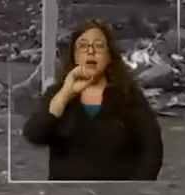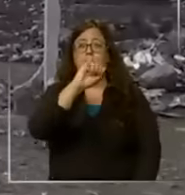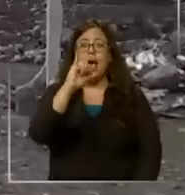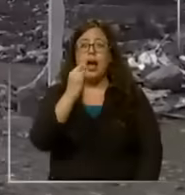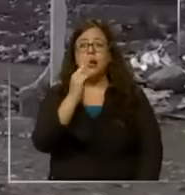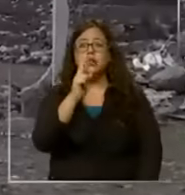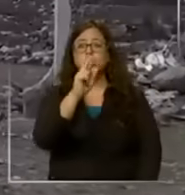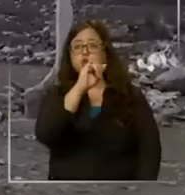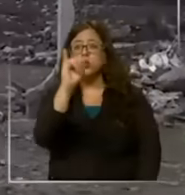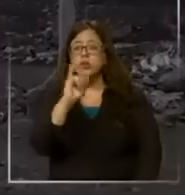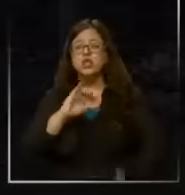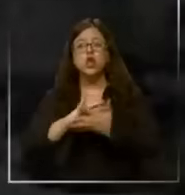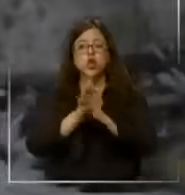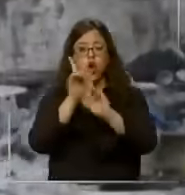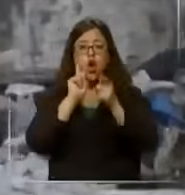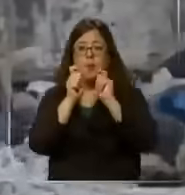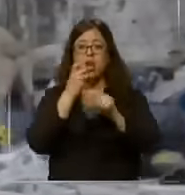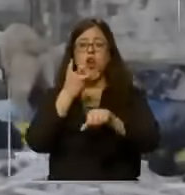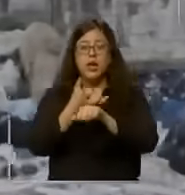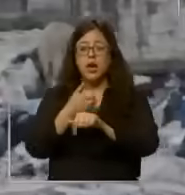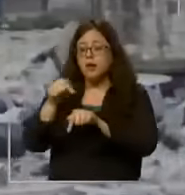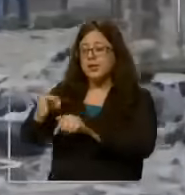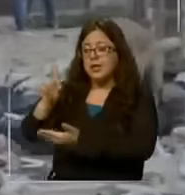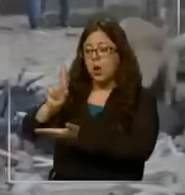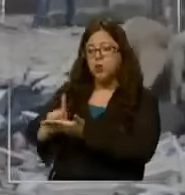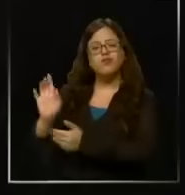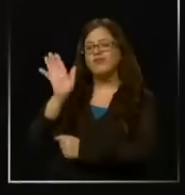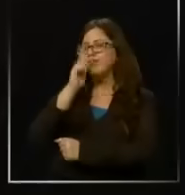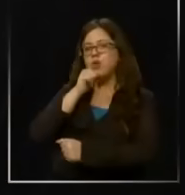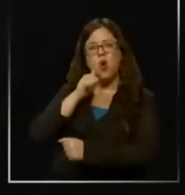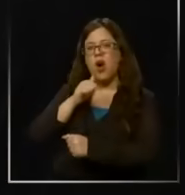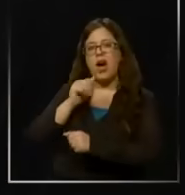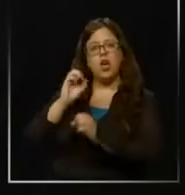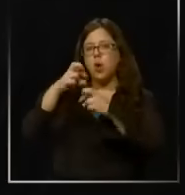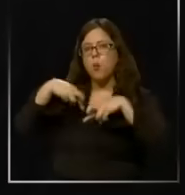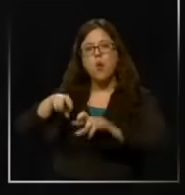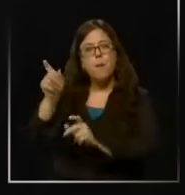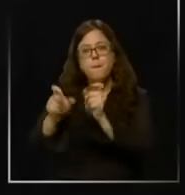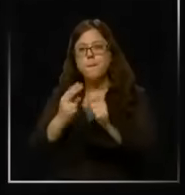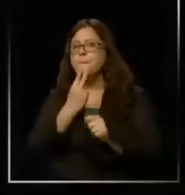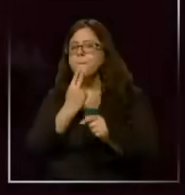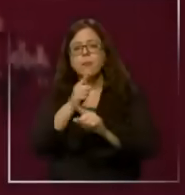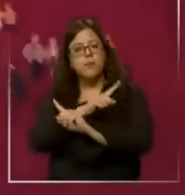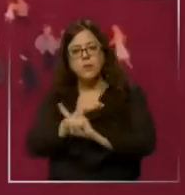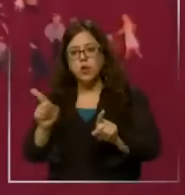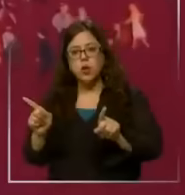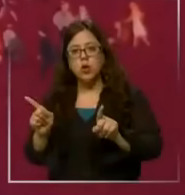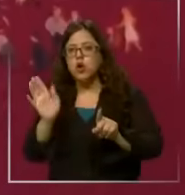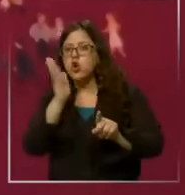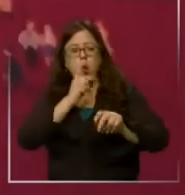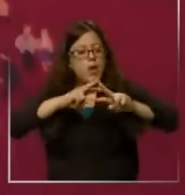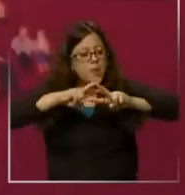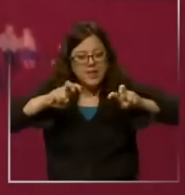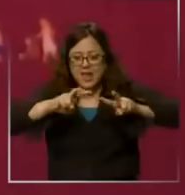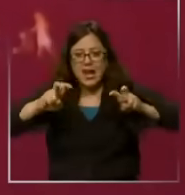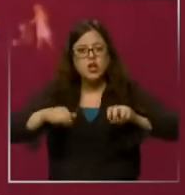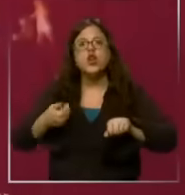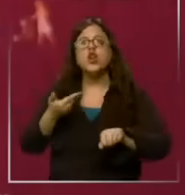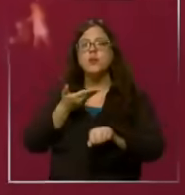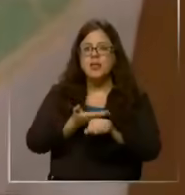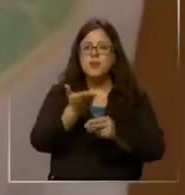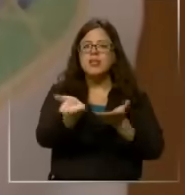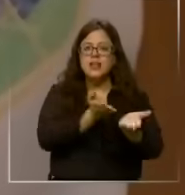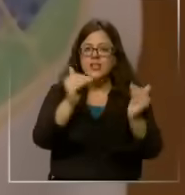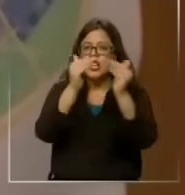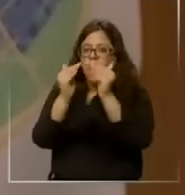riesgos que ello implica. En este lugar no se dan las condiciones para que la gente pueda vivir. No ha habido un estudio de suelo, que también se lo pedimos a Serviu,